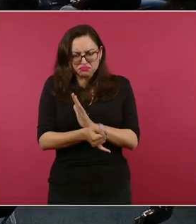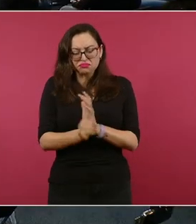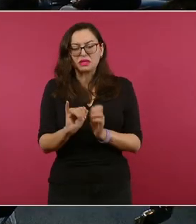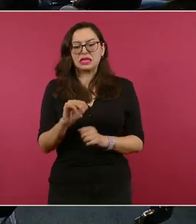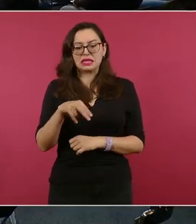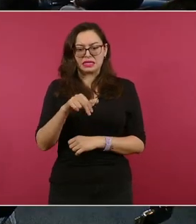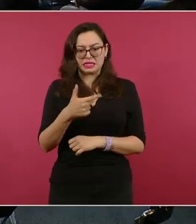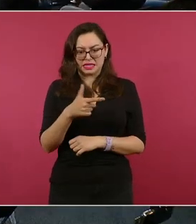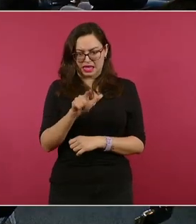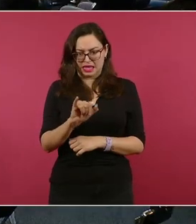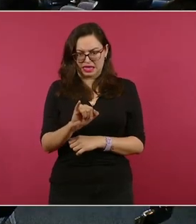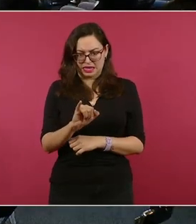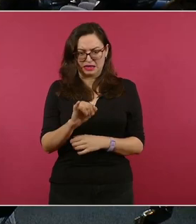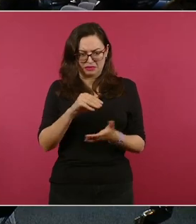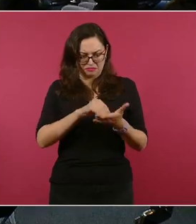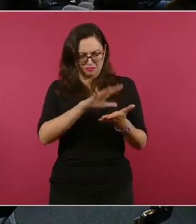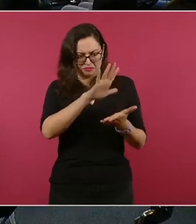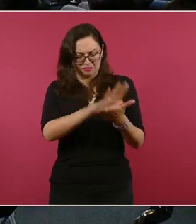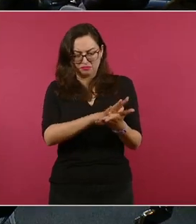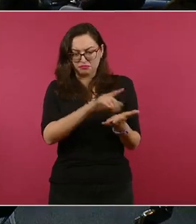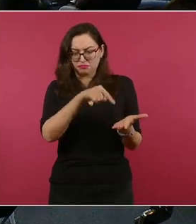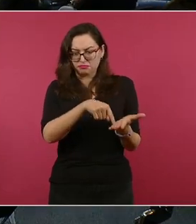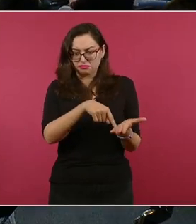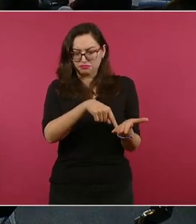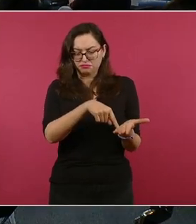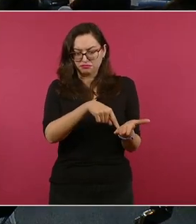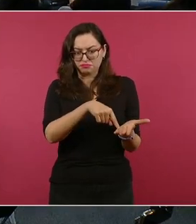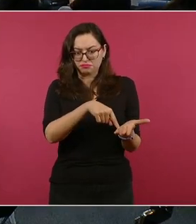INEGI, que es